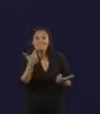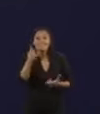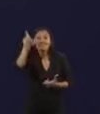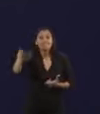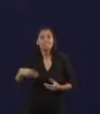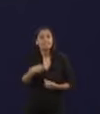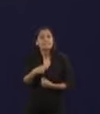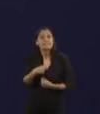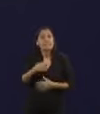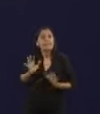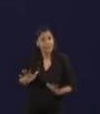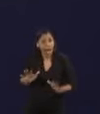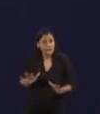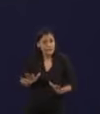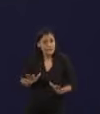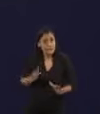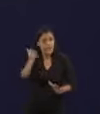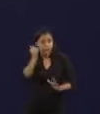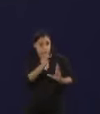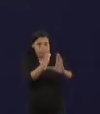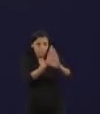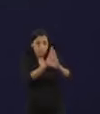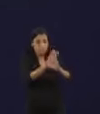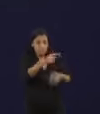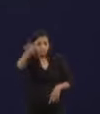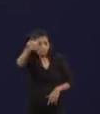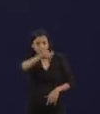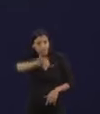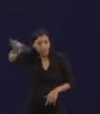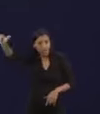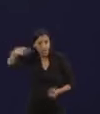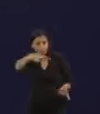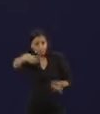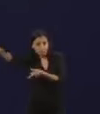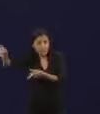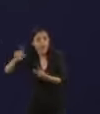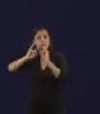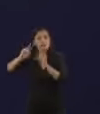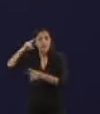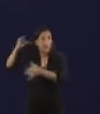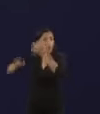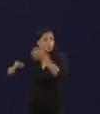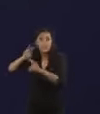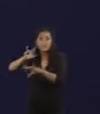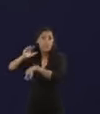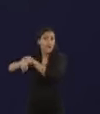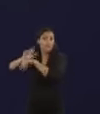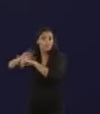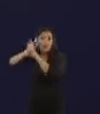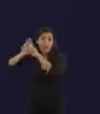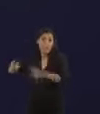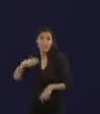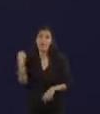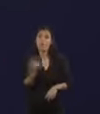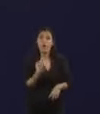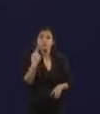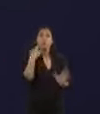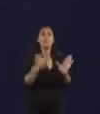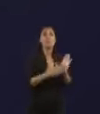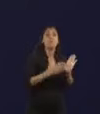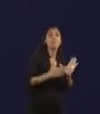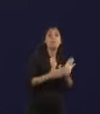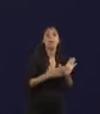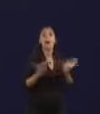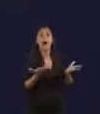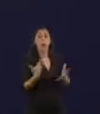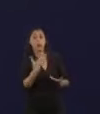así que vaya y lo denuncie digo y que haga la denuncia correspondiente y en tal caso que la justicia investigue no nos consta que eso haya sido así ya